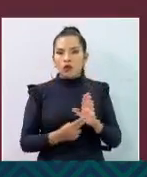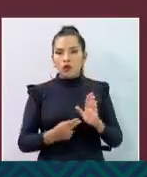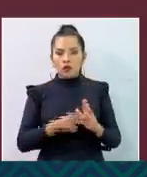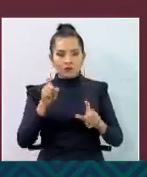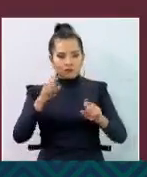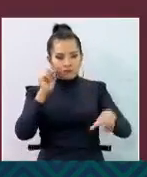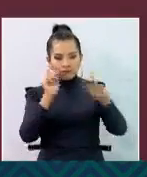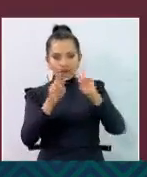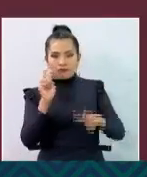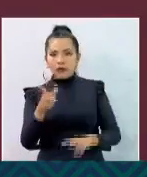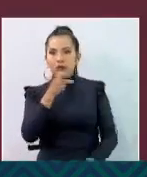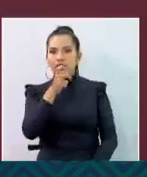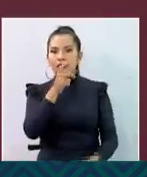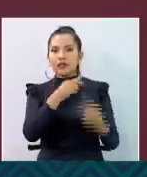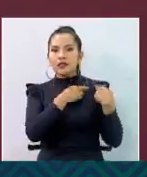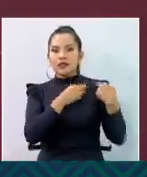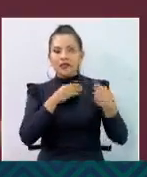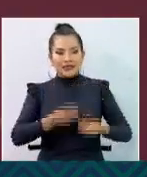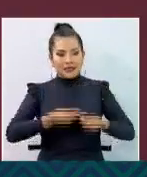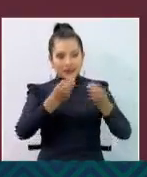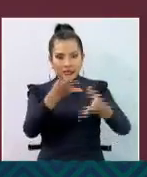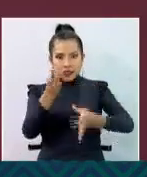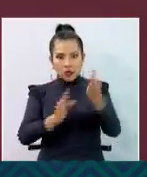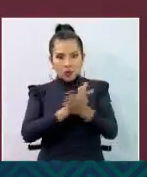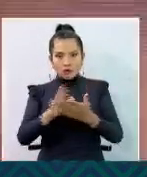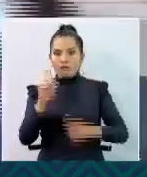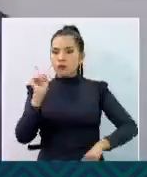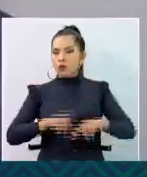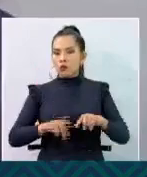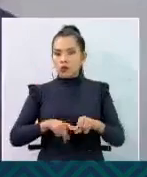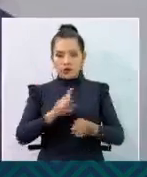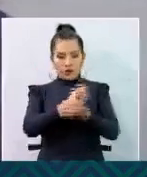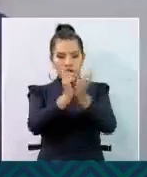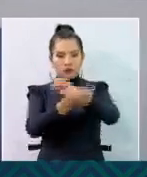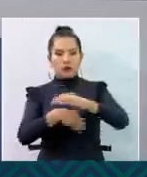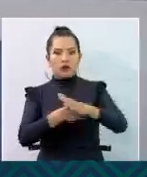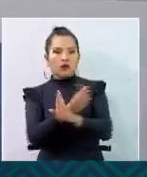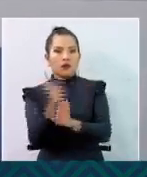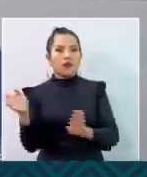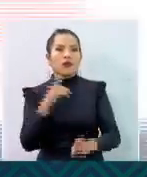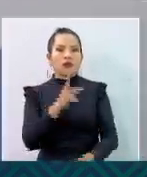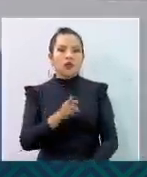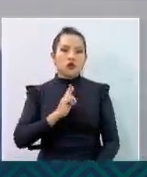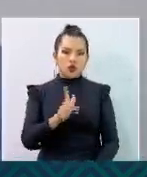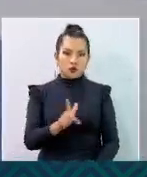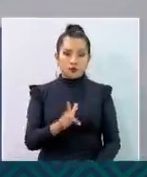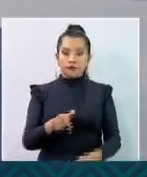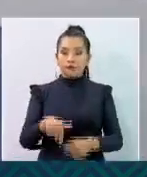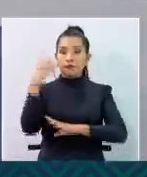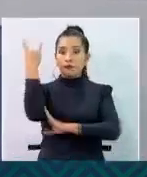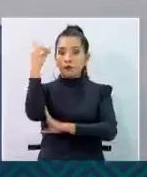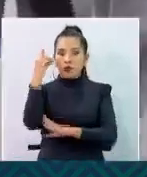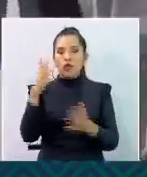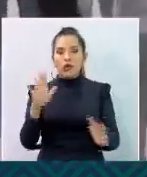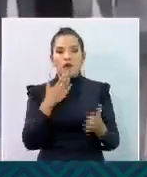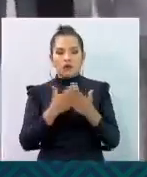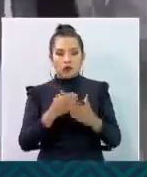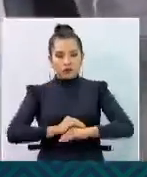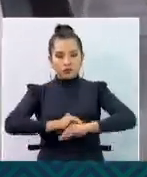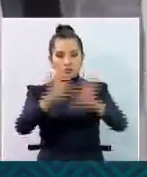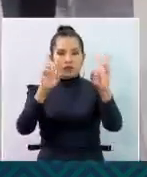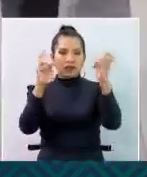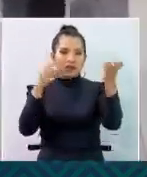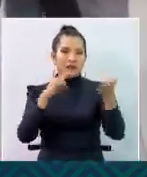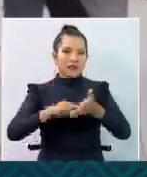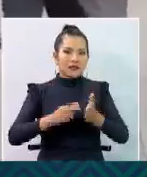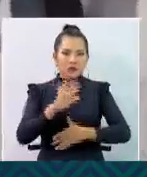quienes deben otorgar justicia no puedan desviarse de ese rol. En este contexto se puede afirmar que Bolivia avanzó significativamente en el